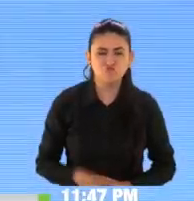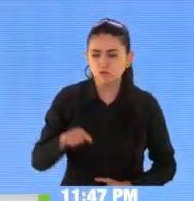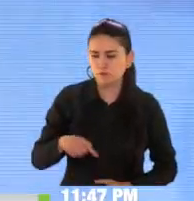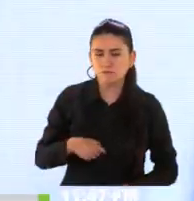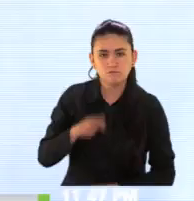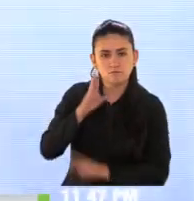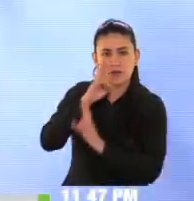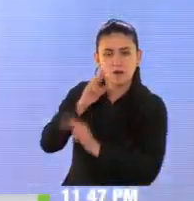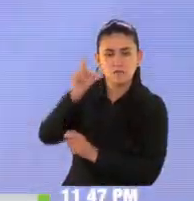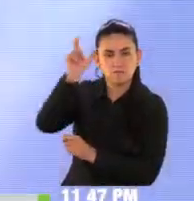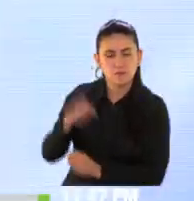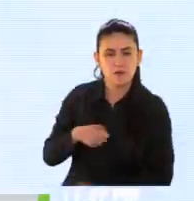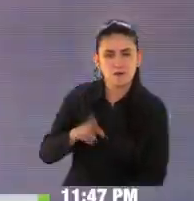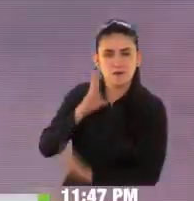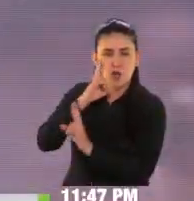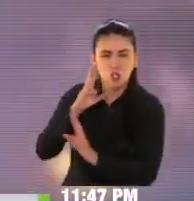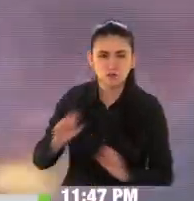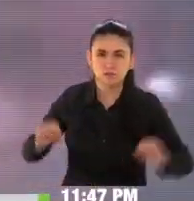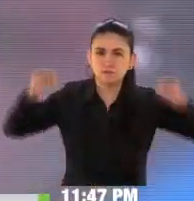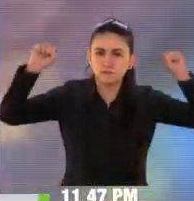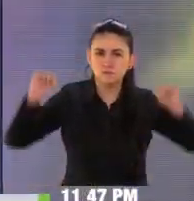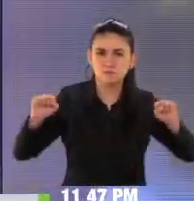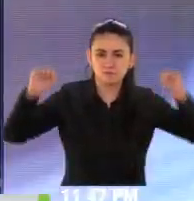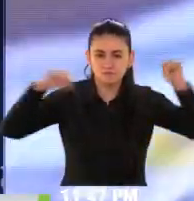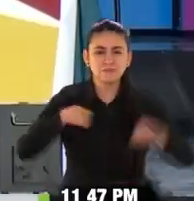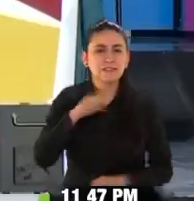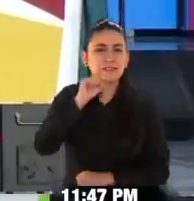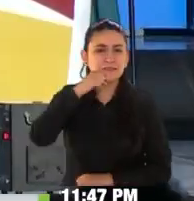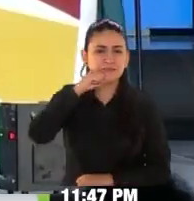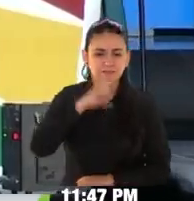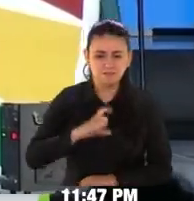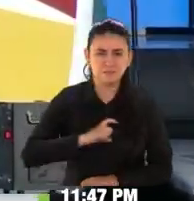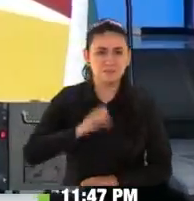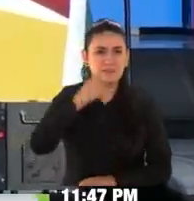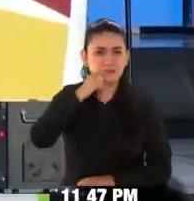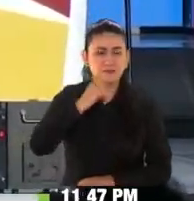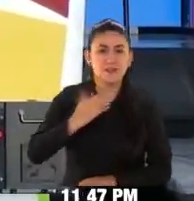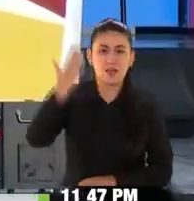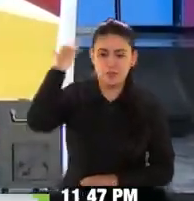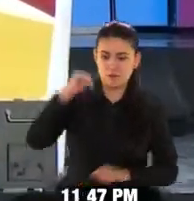Baloyes, que recibió la medalla de bronce ganada en los Olímpicos de Londres 2012.